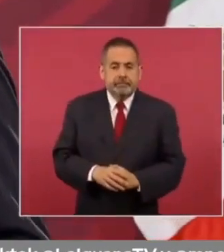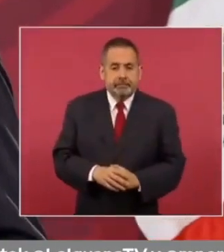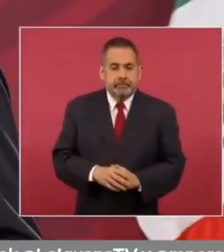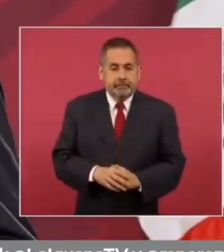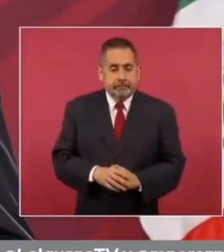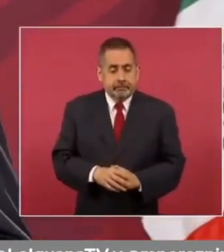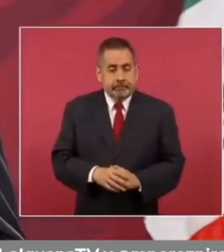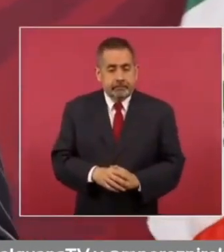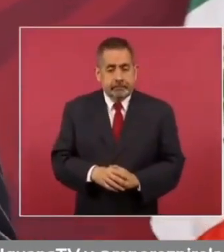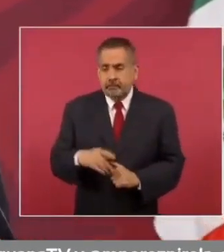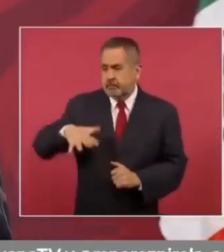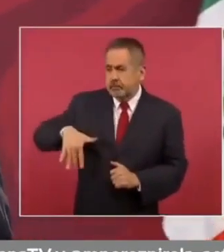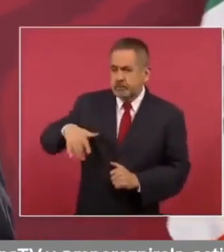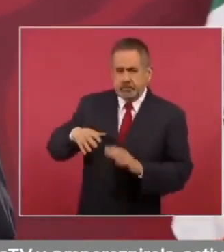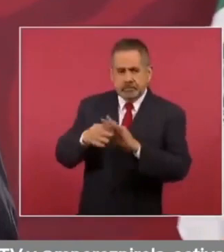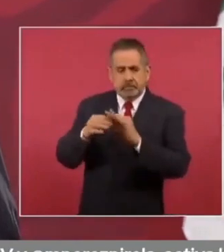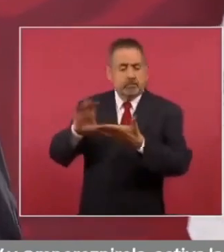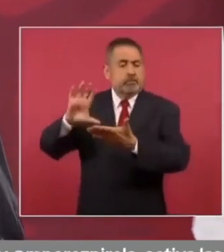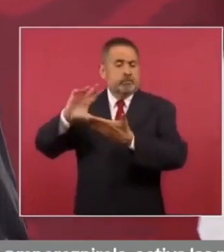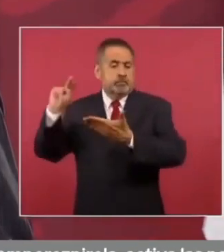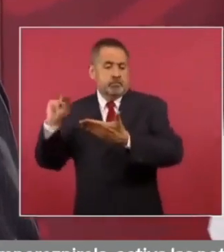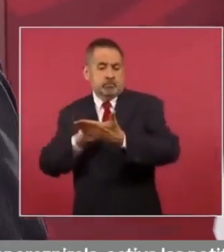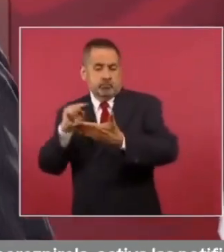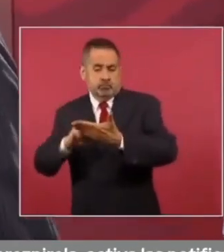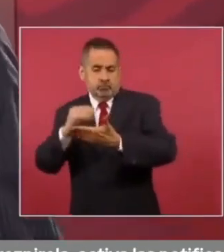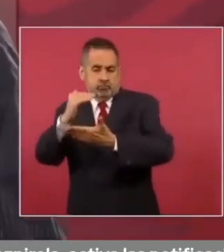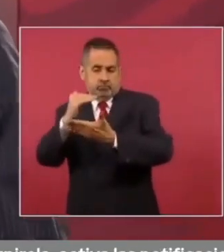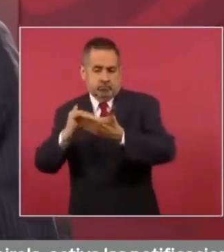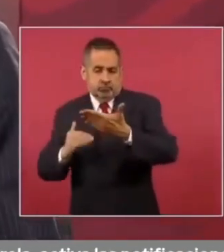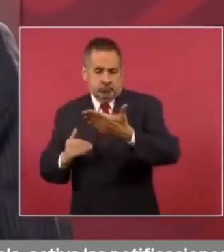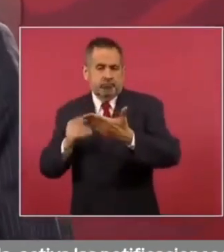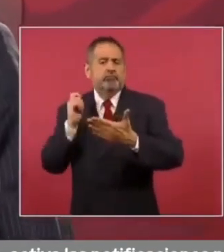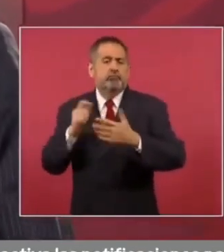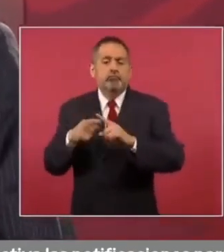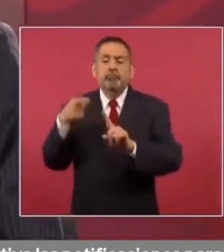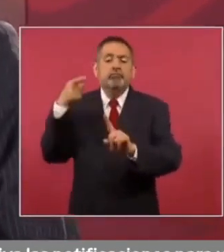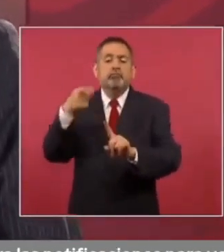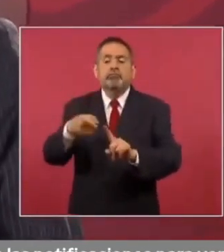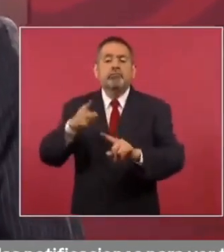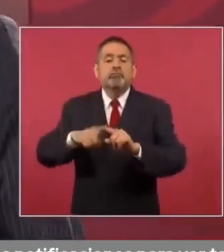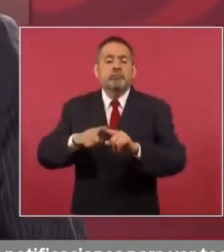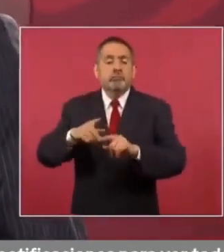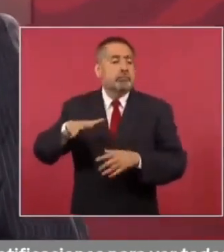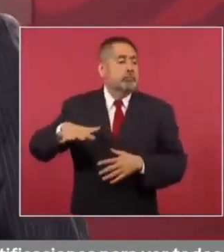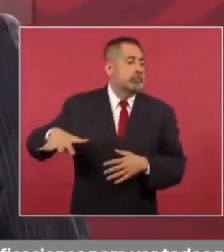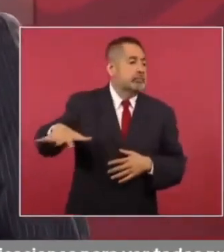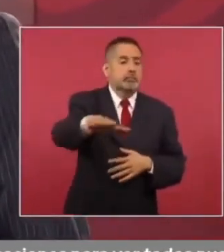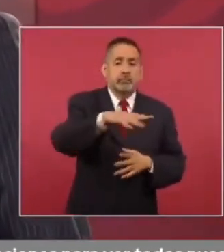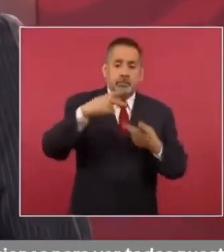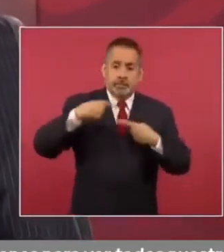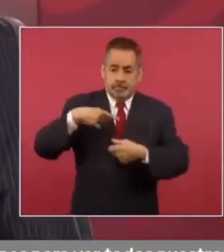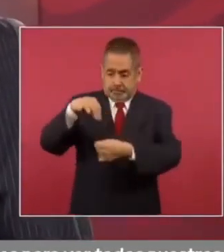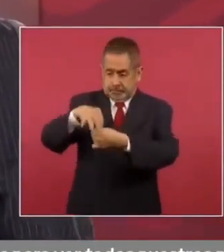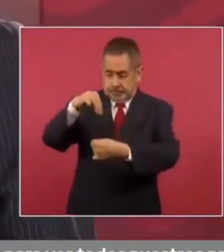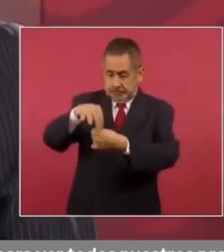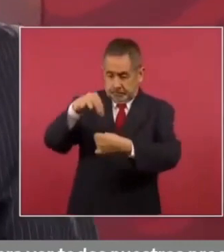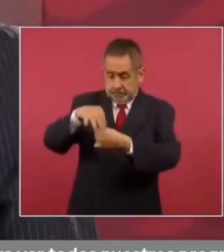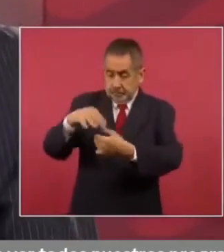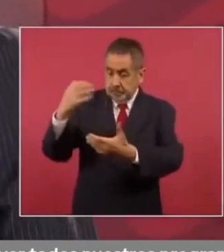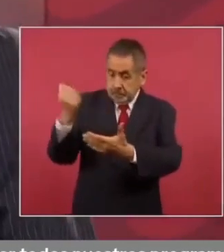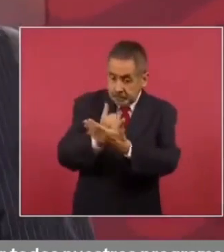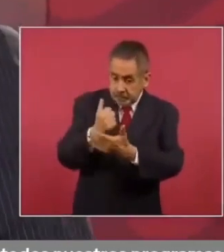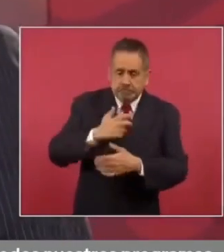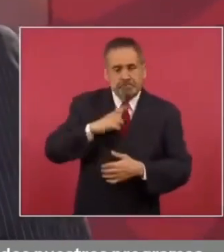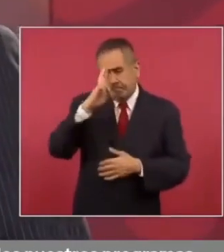lo que plantea el convenio es que se debe respetar la voluntad del pueblo que lo